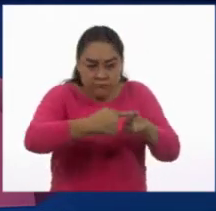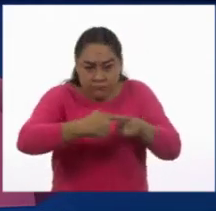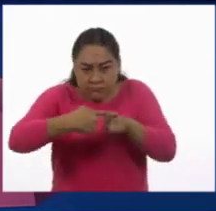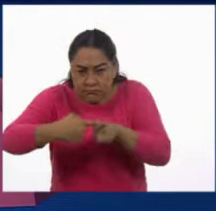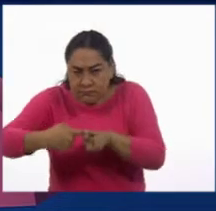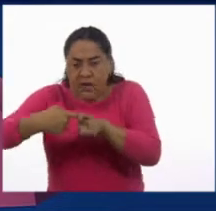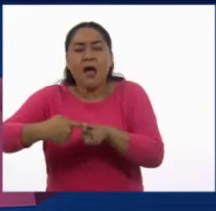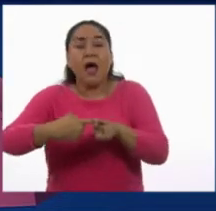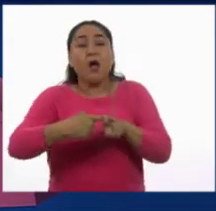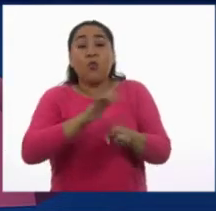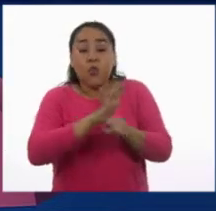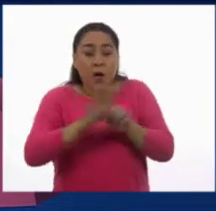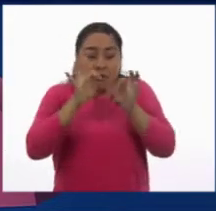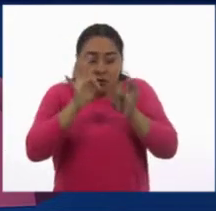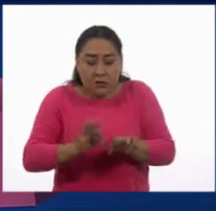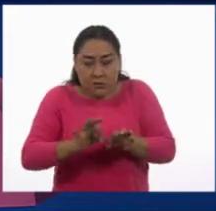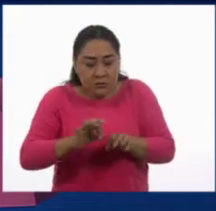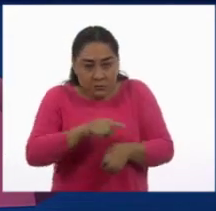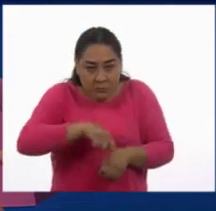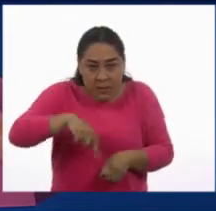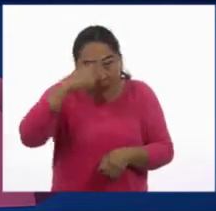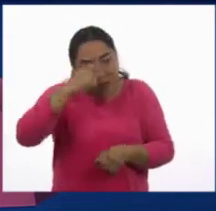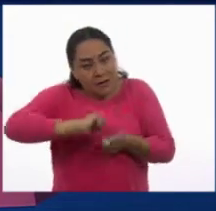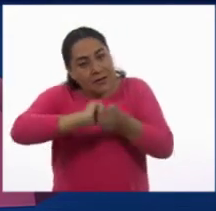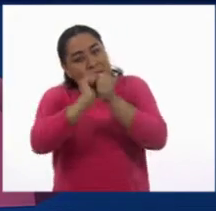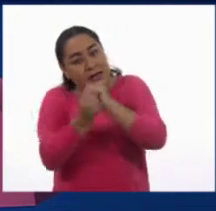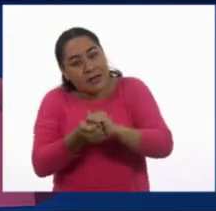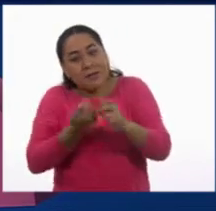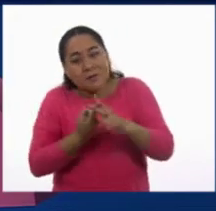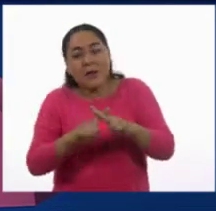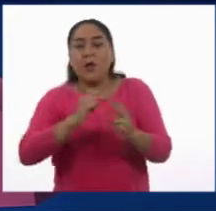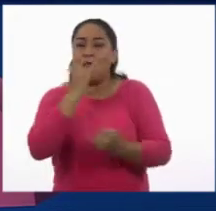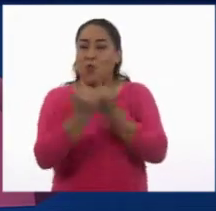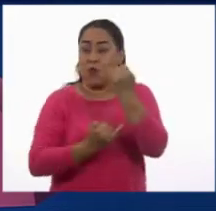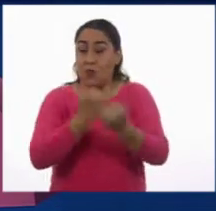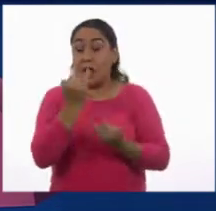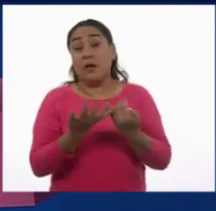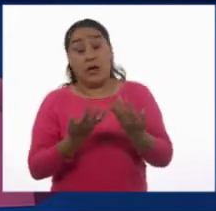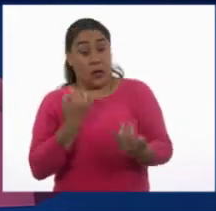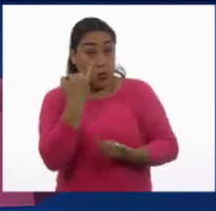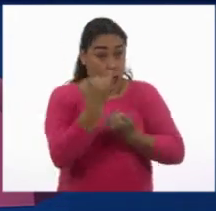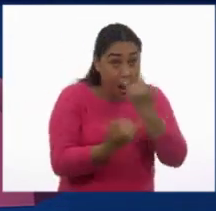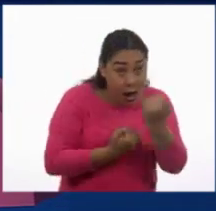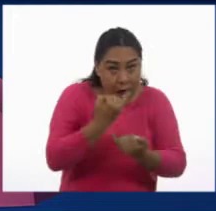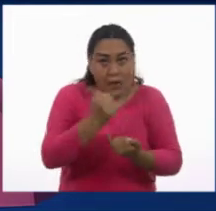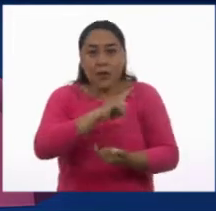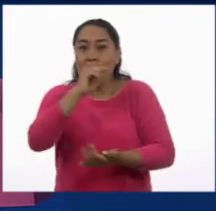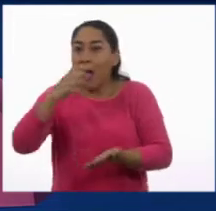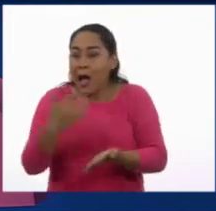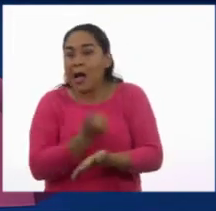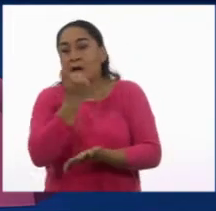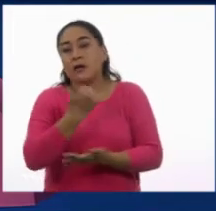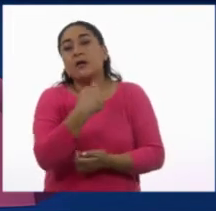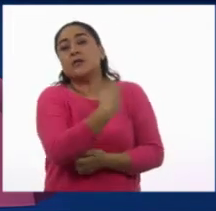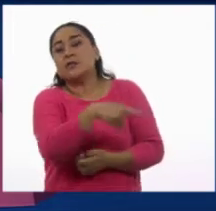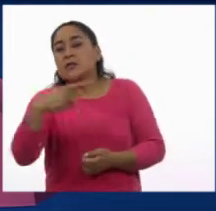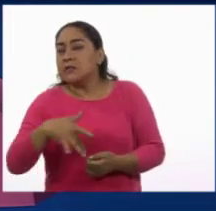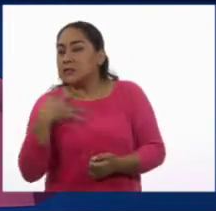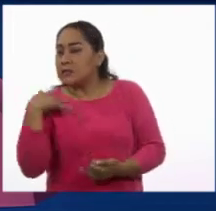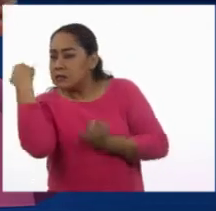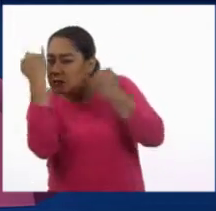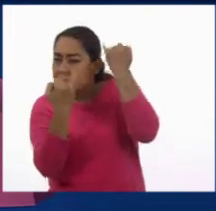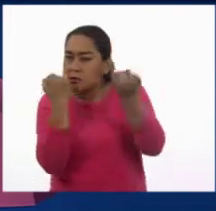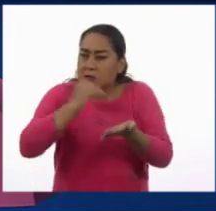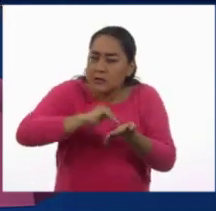de partida para poder participar en el juego. Jugarlo y ganar requiere usar estrategias para identificar